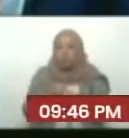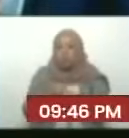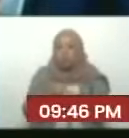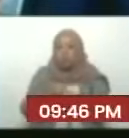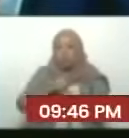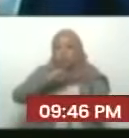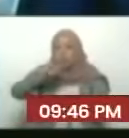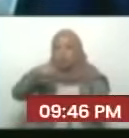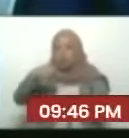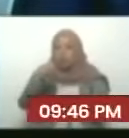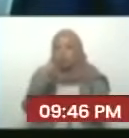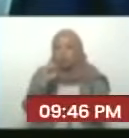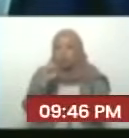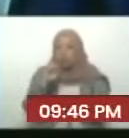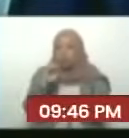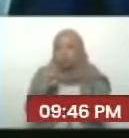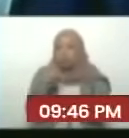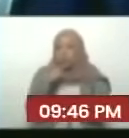Martín.